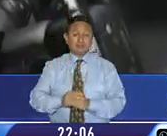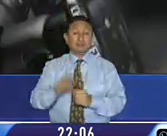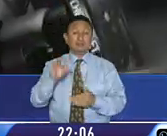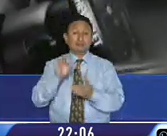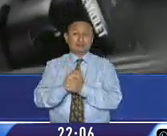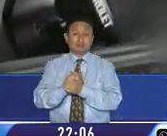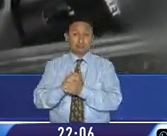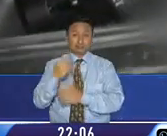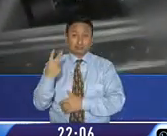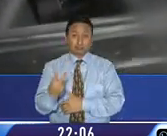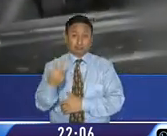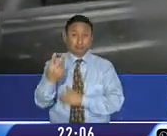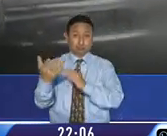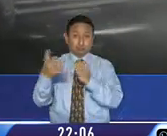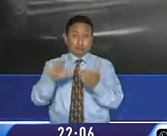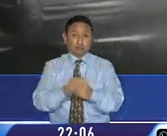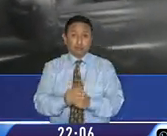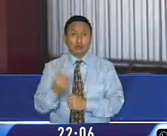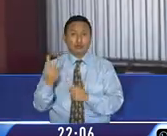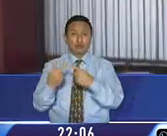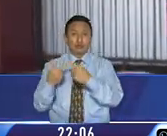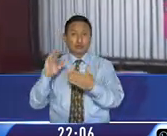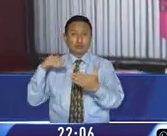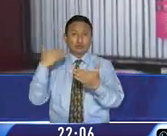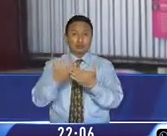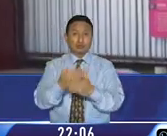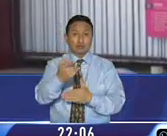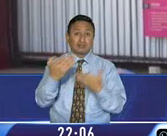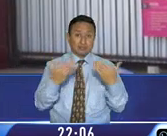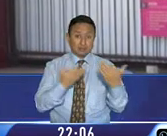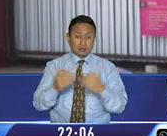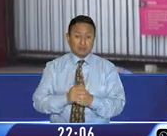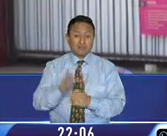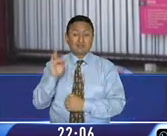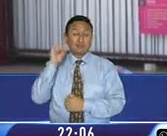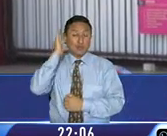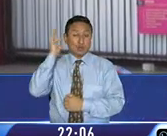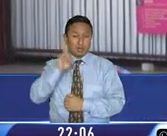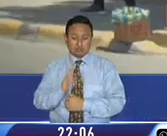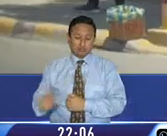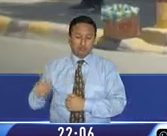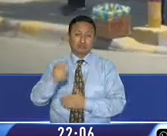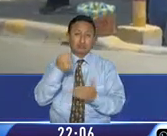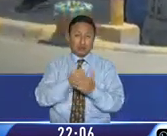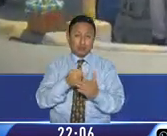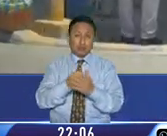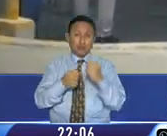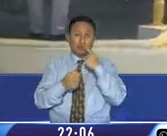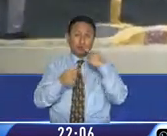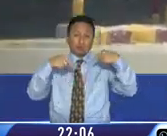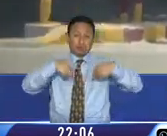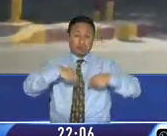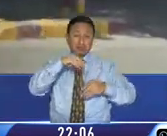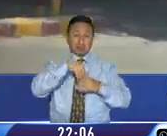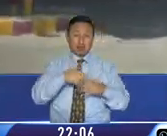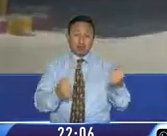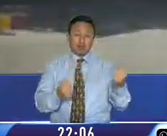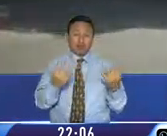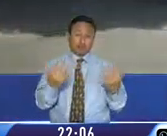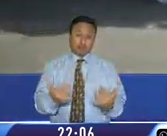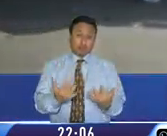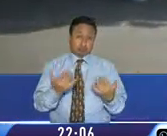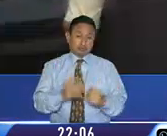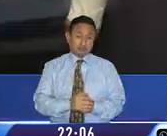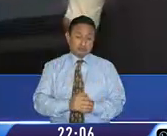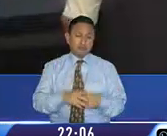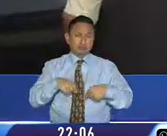Los cónyuges habían llegado hasta una tienda. La esposa bajó a comprar mientras el marido la esperaba dentro del vehículo. De pronto, tres